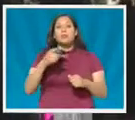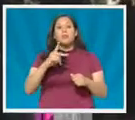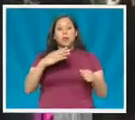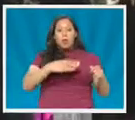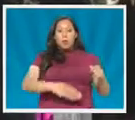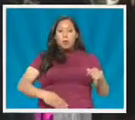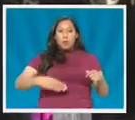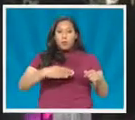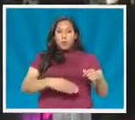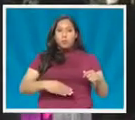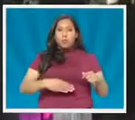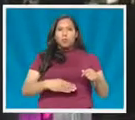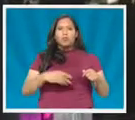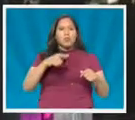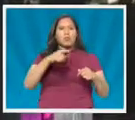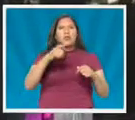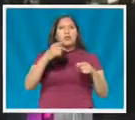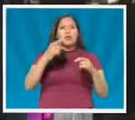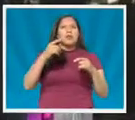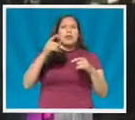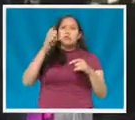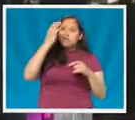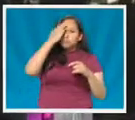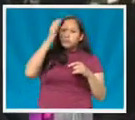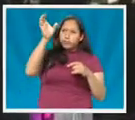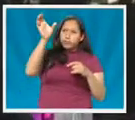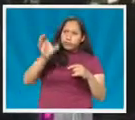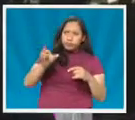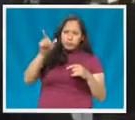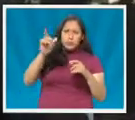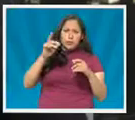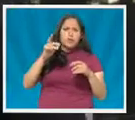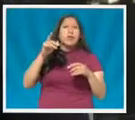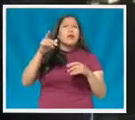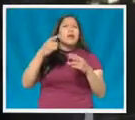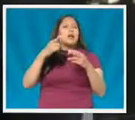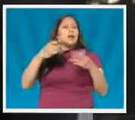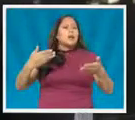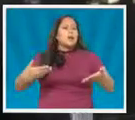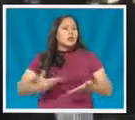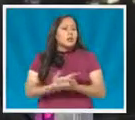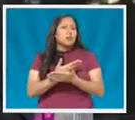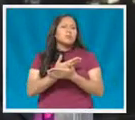logra articular, es un personaje histórico que nació en el